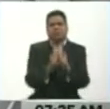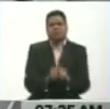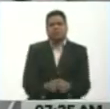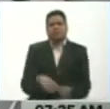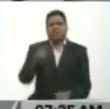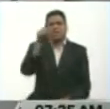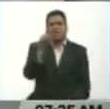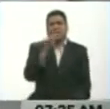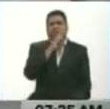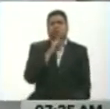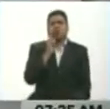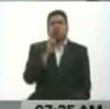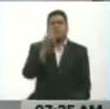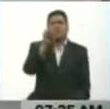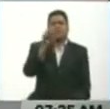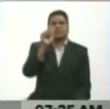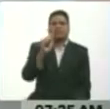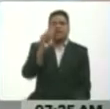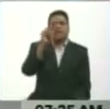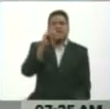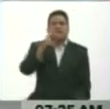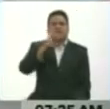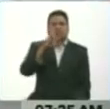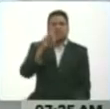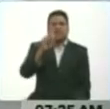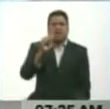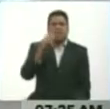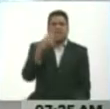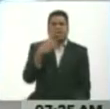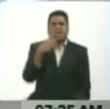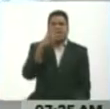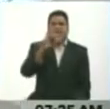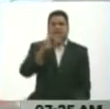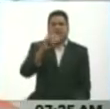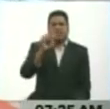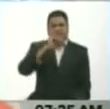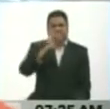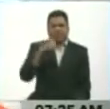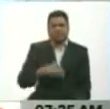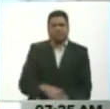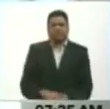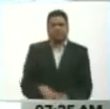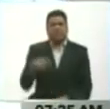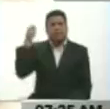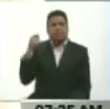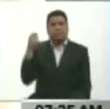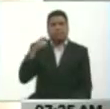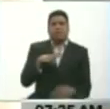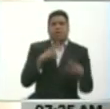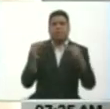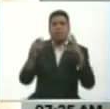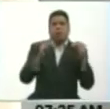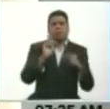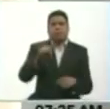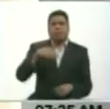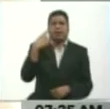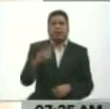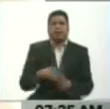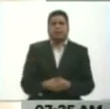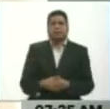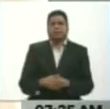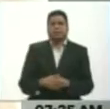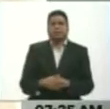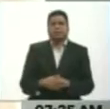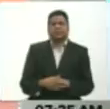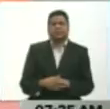Díaz, ¿cómo está, diputada? Hola, gracias por estar con nosotros. El estado de excepción, el estado de emergencia económica, todo eso lo vamos a estar conversando más adelante a la vuelta, por